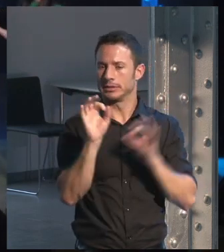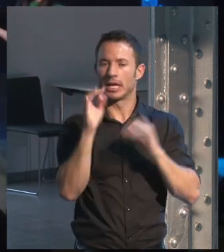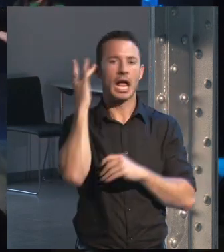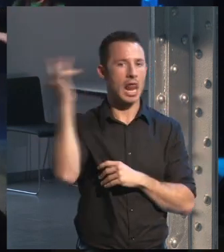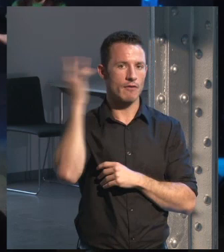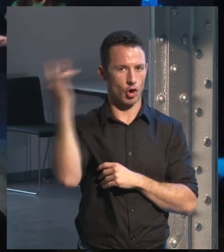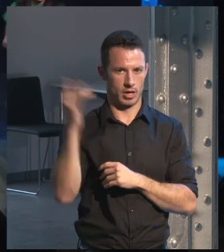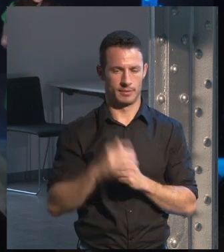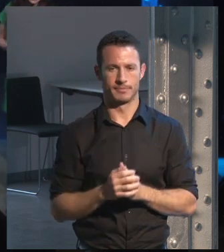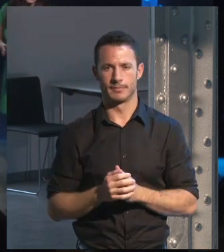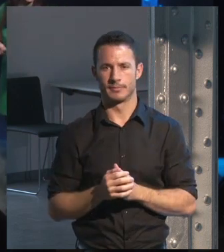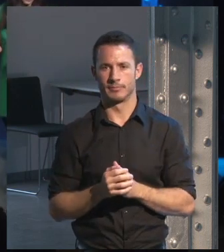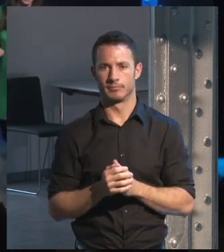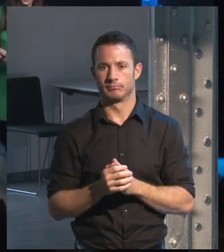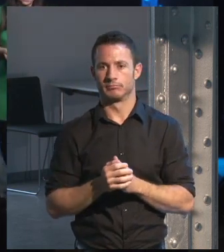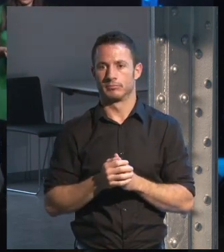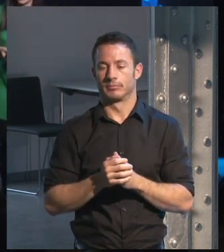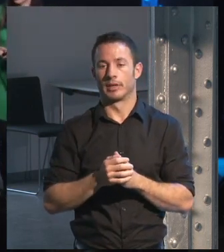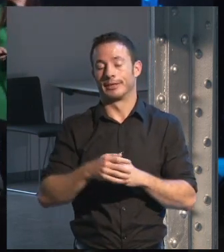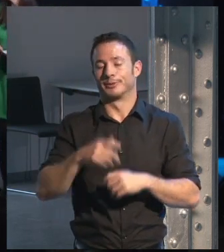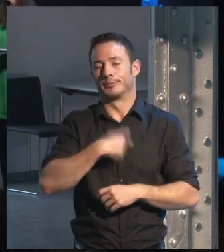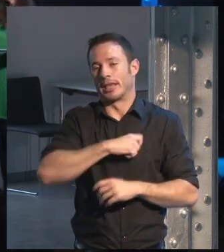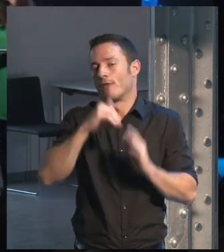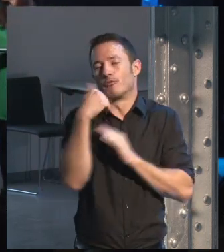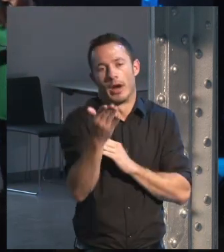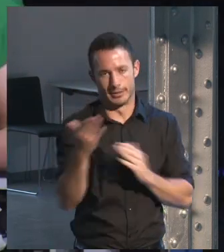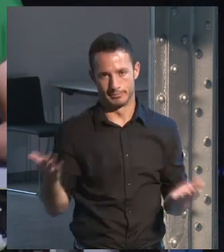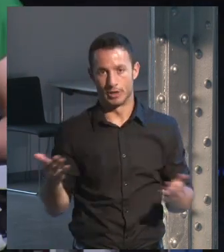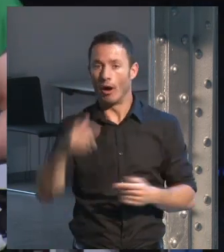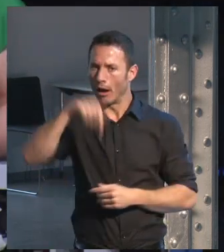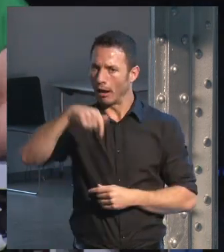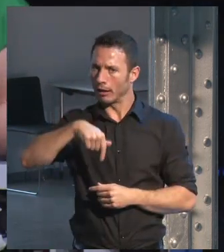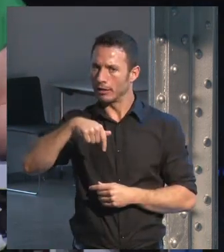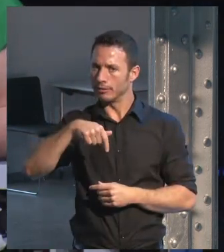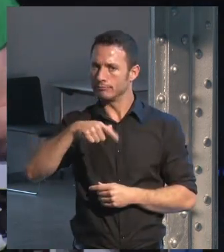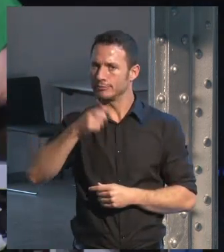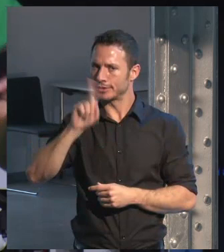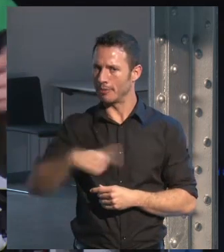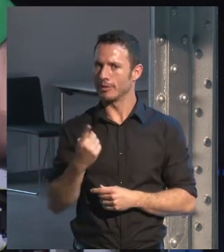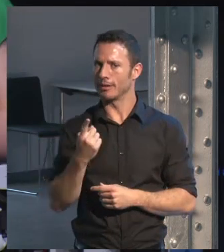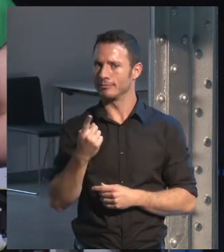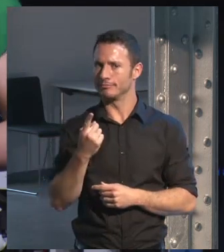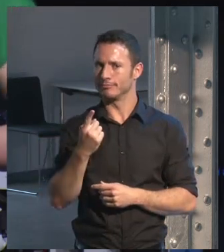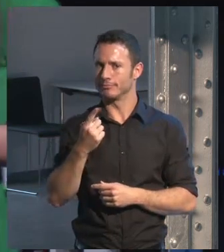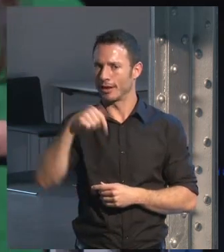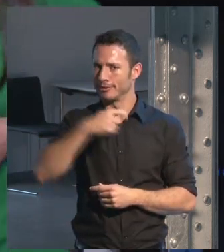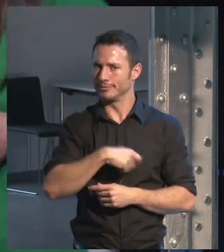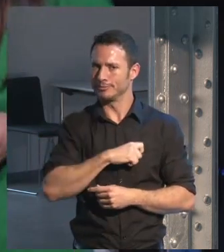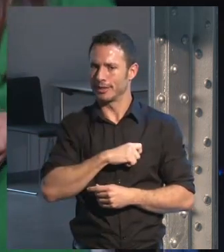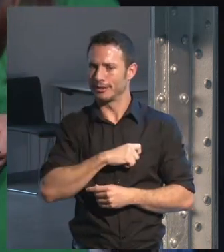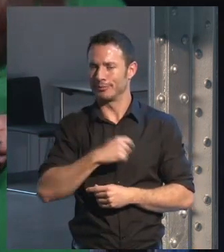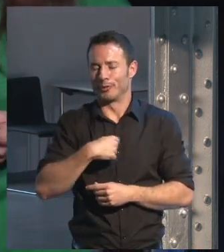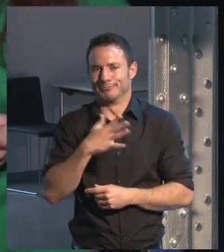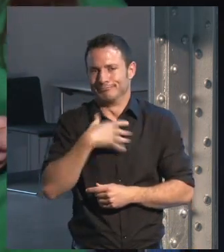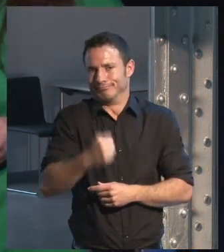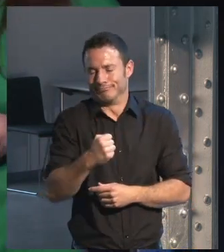California. Y estamos hablando de lo que se hace fuera de España. Pero aquí hemos venido hoy también a hablar de lo que hacemos aquí. Yo me